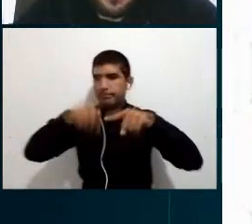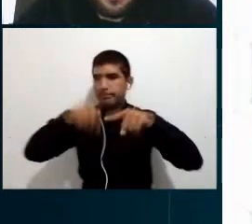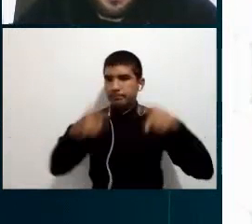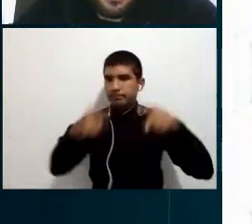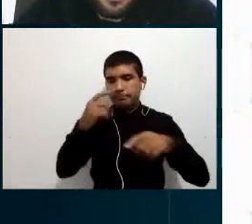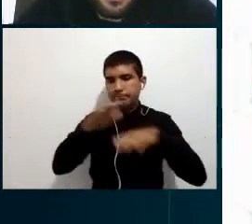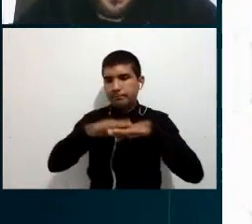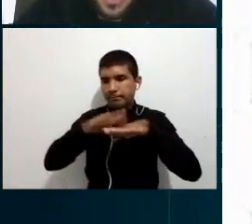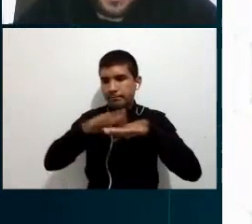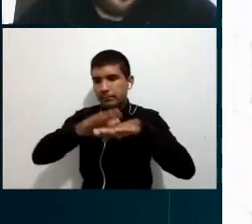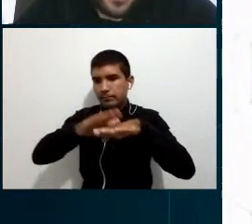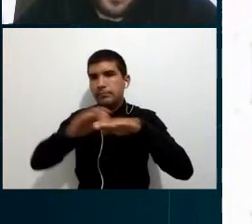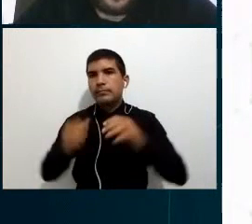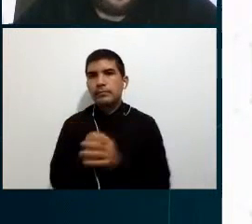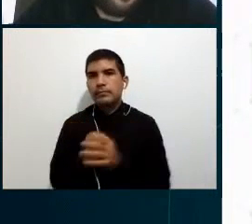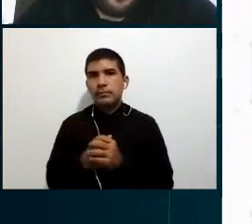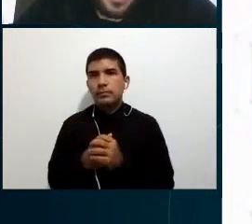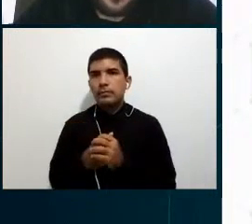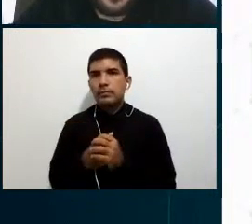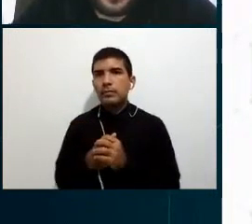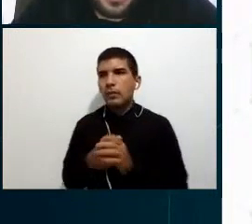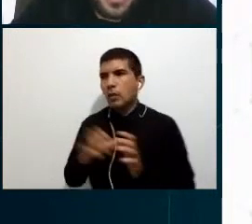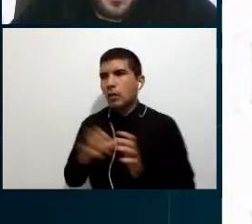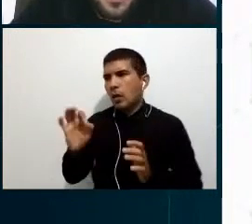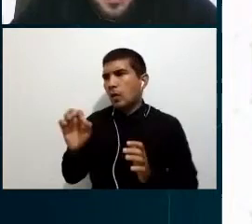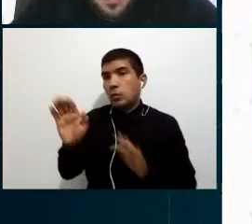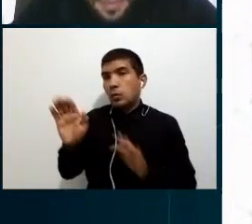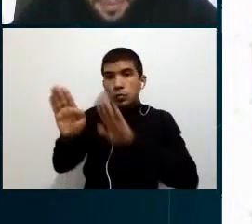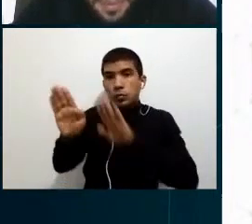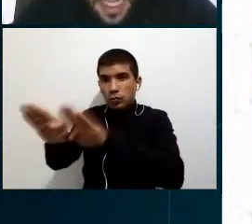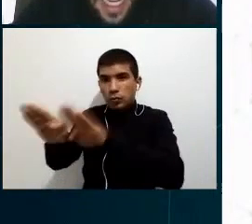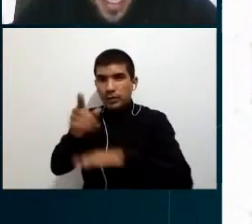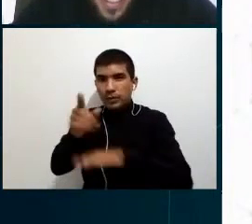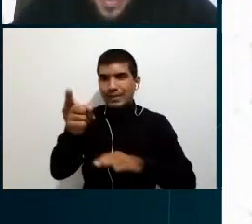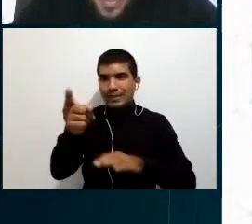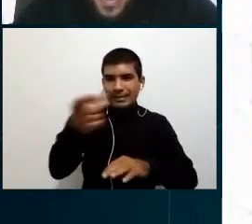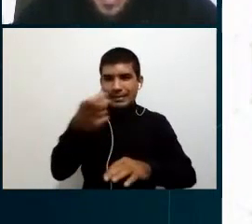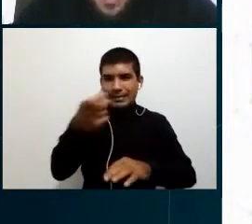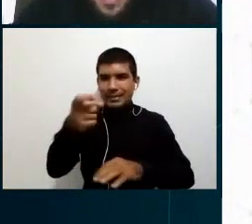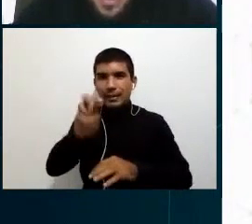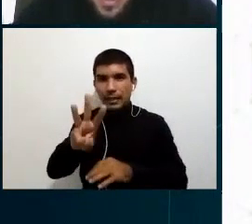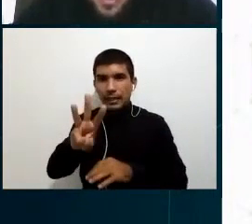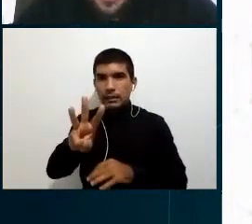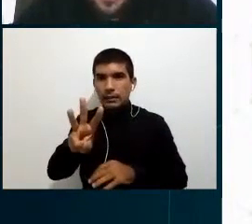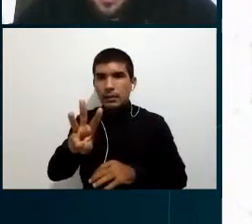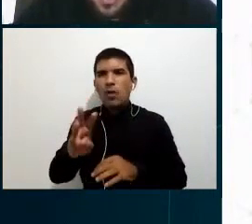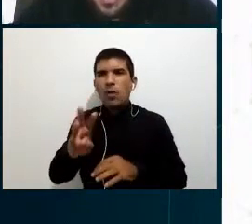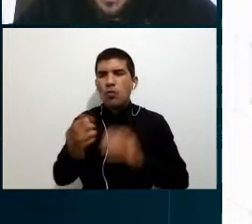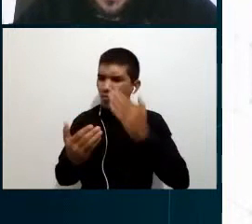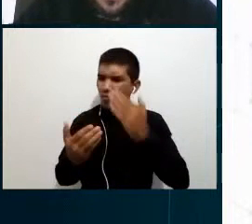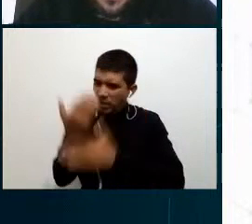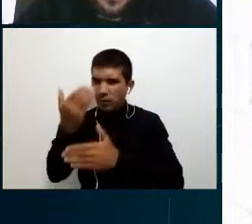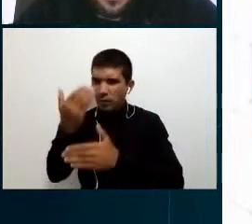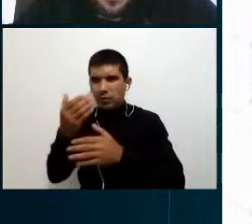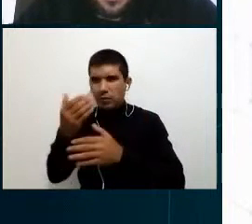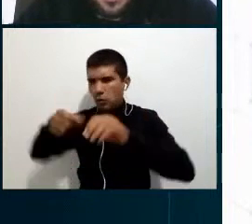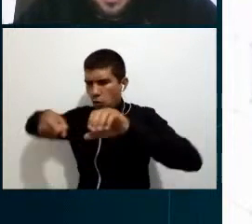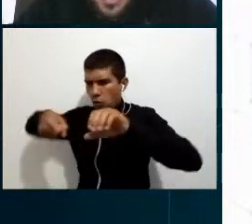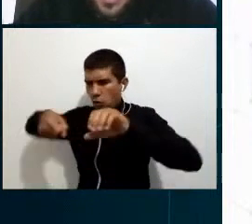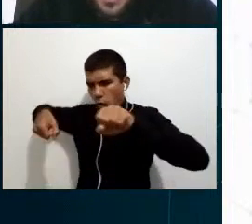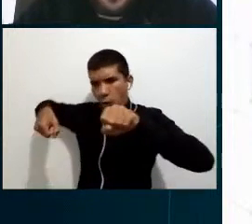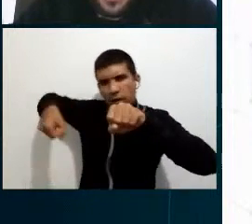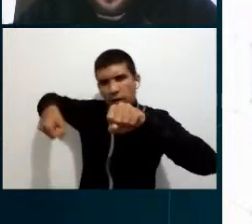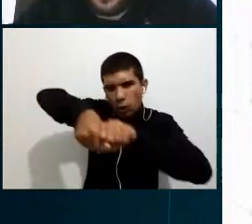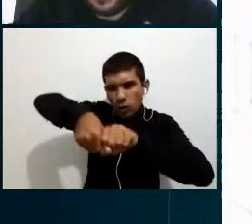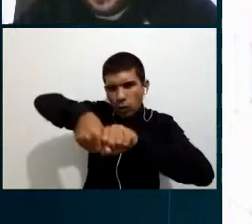diferentes o las diferentes configuraciones que el cliente requiera